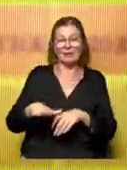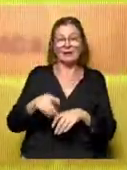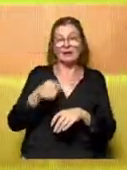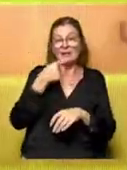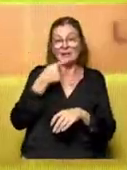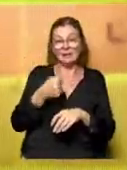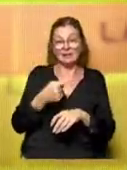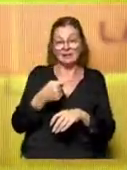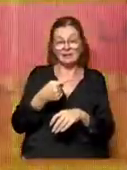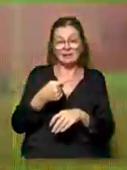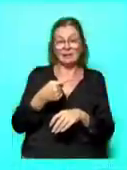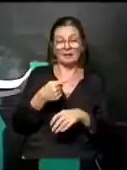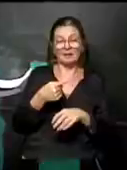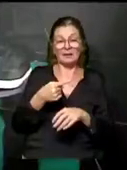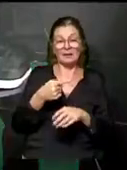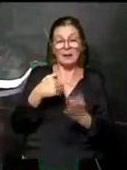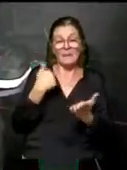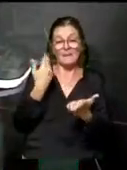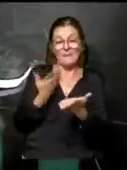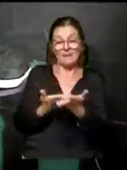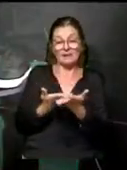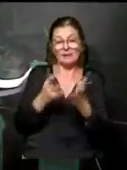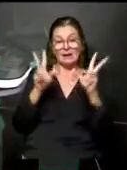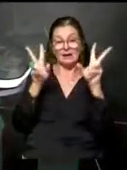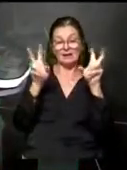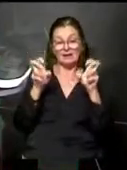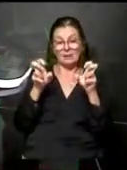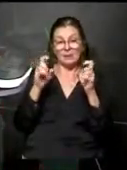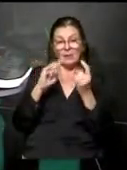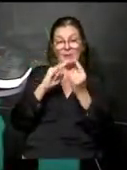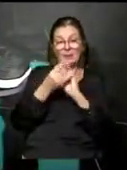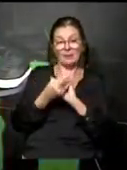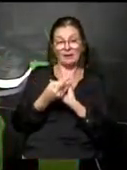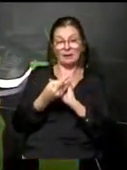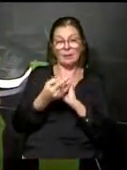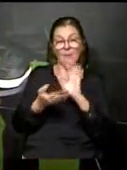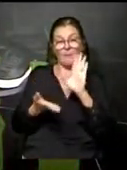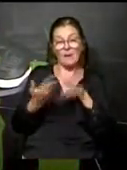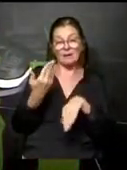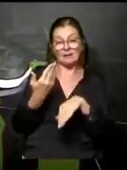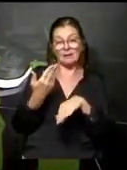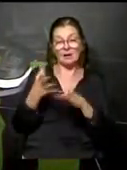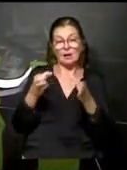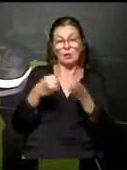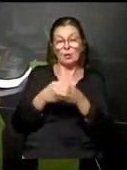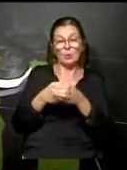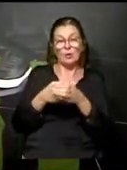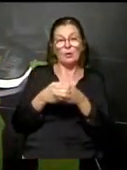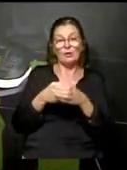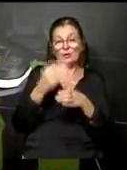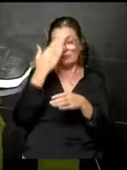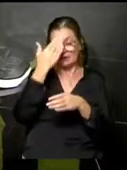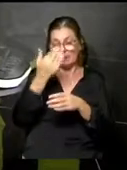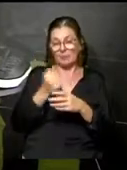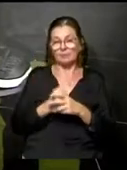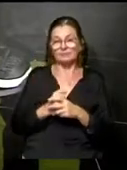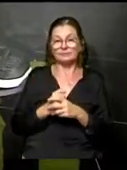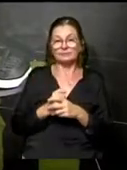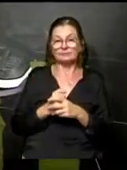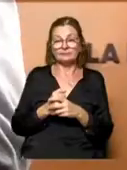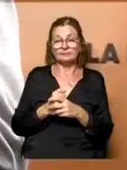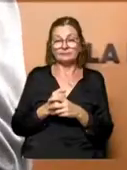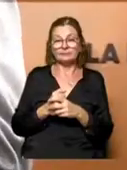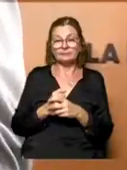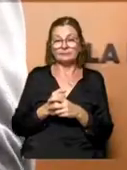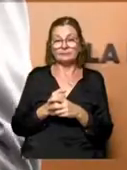digamos, el tema en el Parlamento es notoriamente mayor, digamos, el porcentaje para el Frente Amplio. Elina